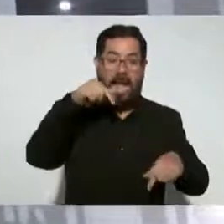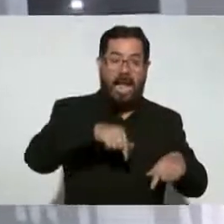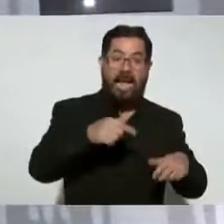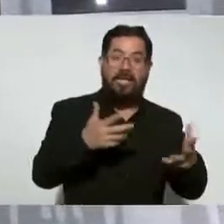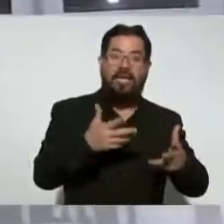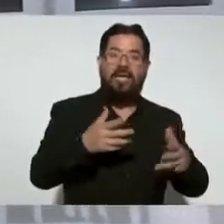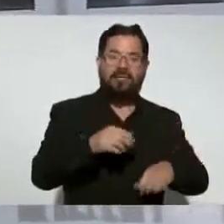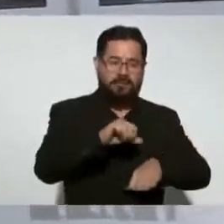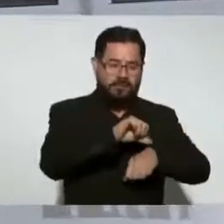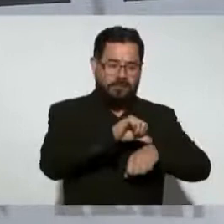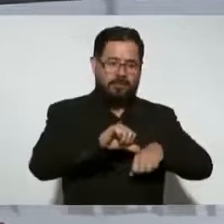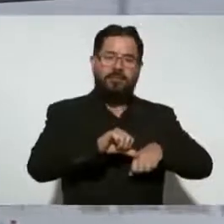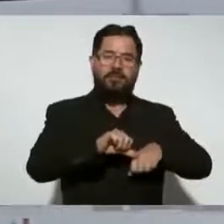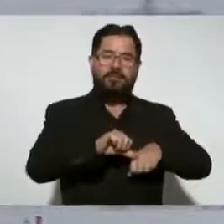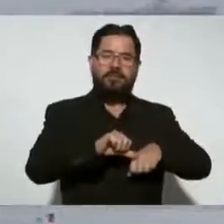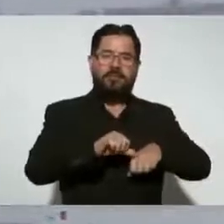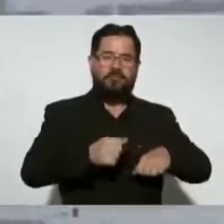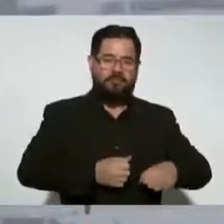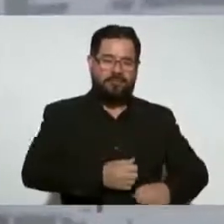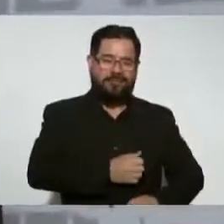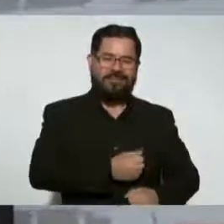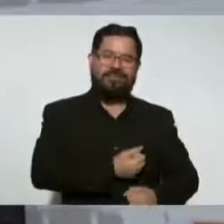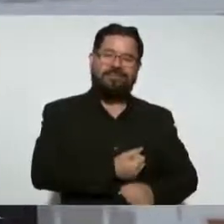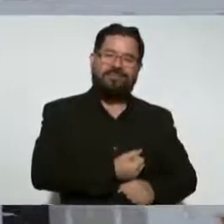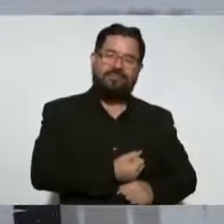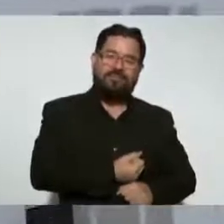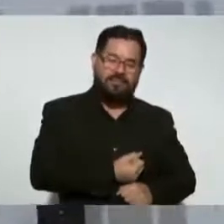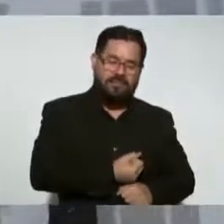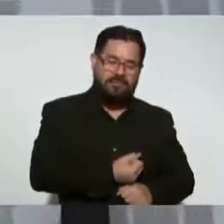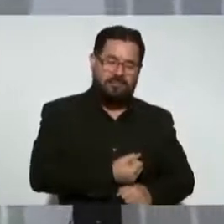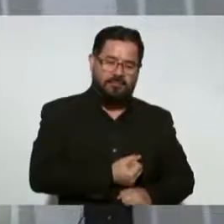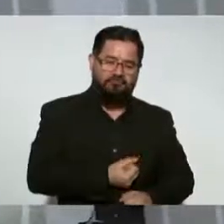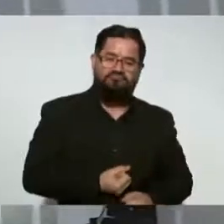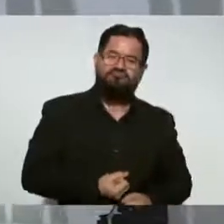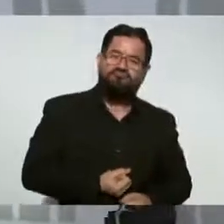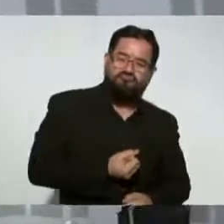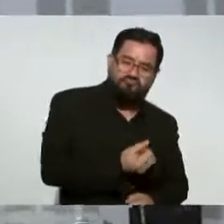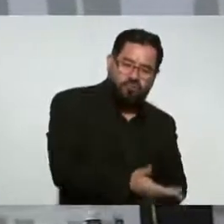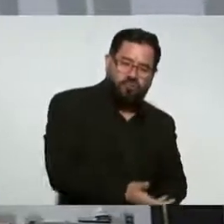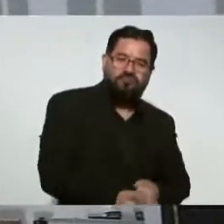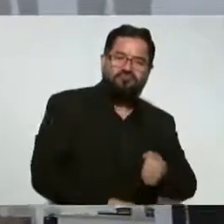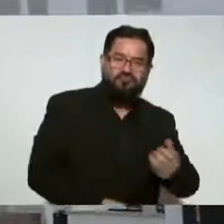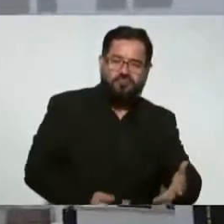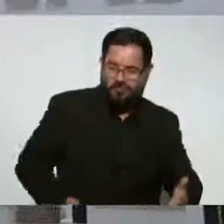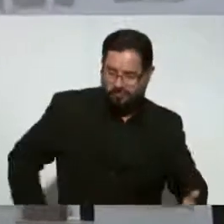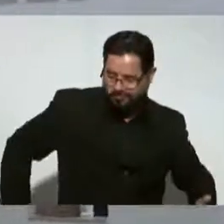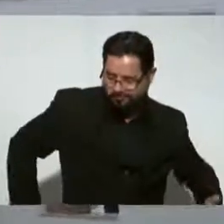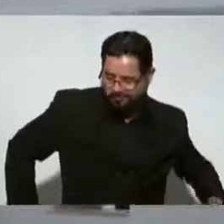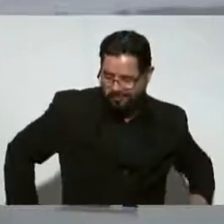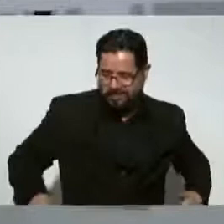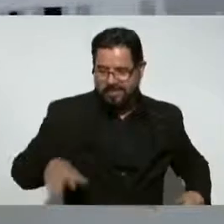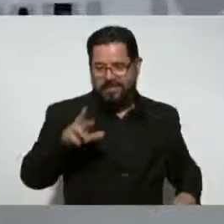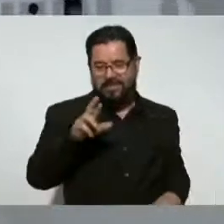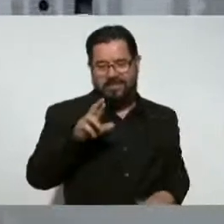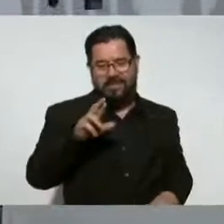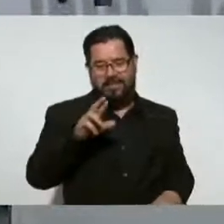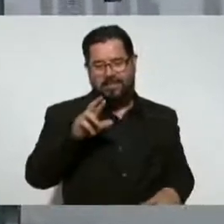una parte final en un problema grave de daño renal de múltiples causas y que con